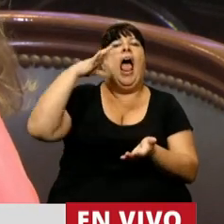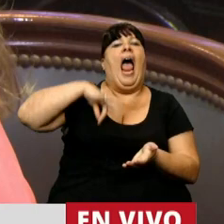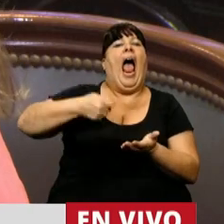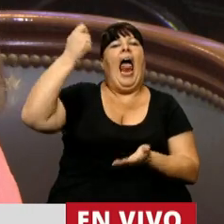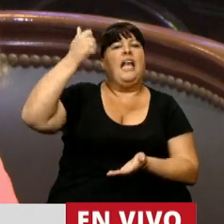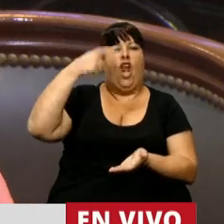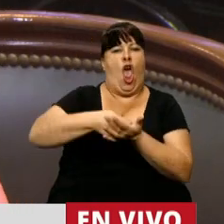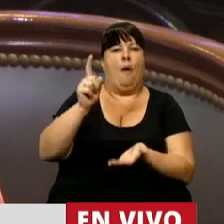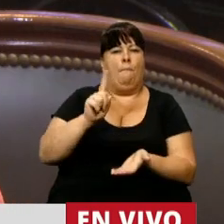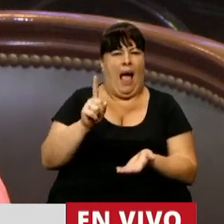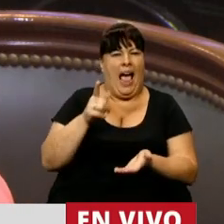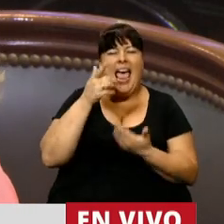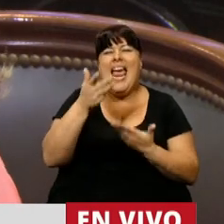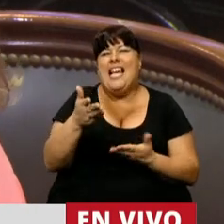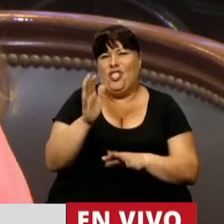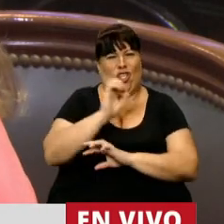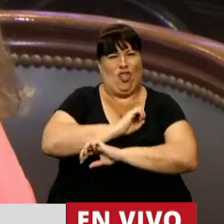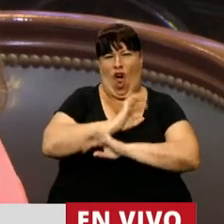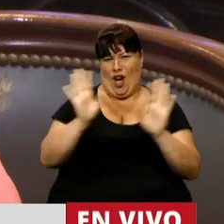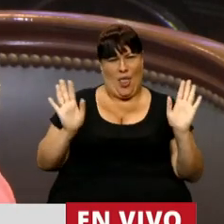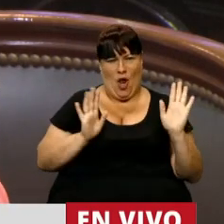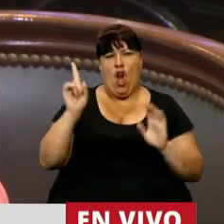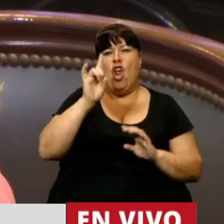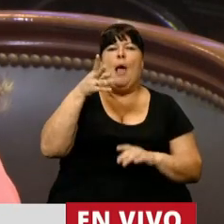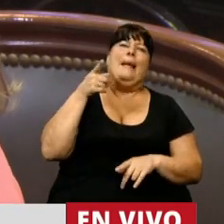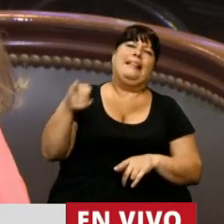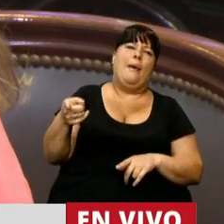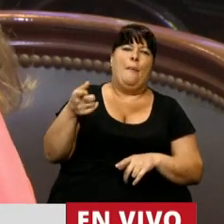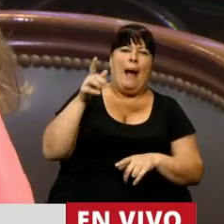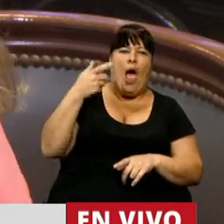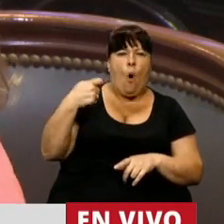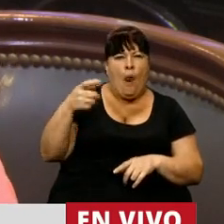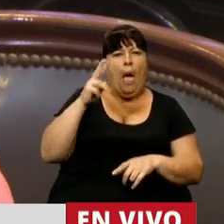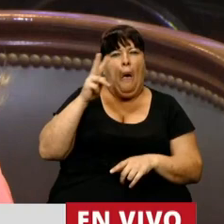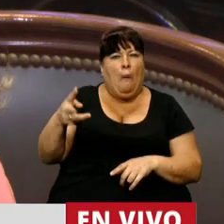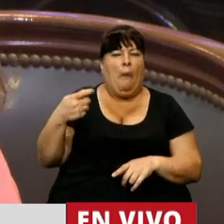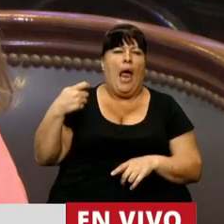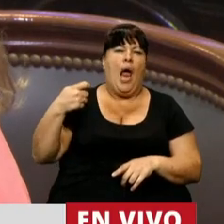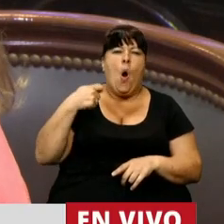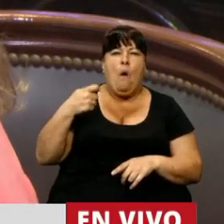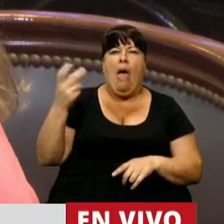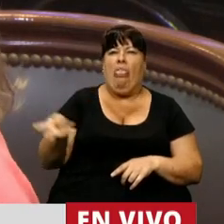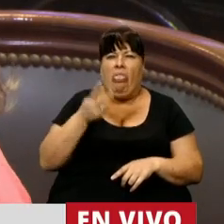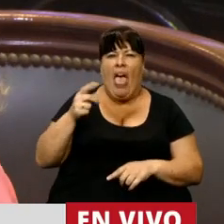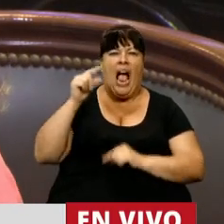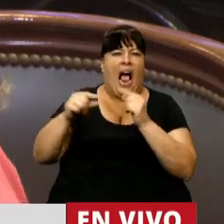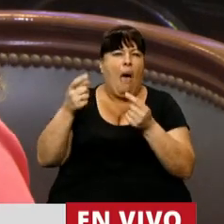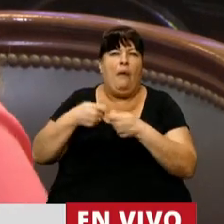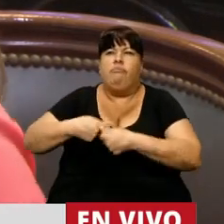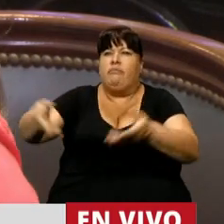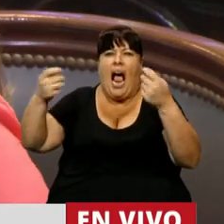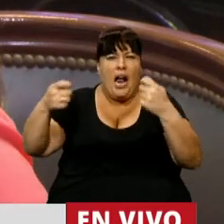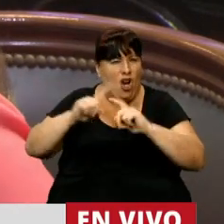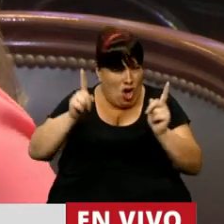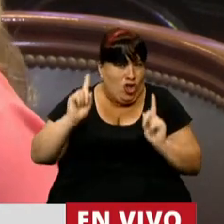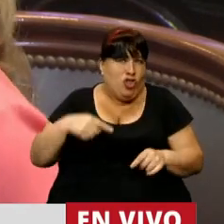ganancias. Esto es un cachetazo no solamente a los jubilados que ven sus magras jubilaciones cada vez esfumarse más, sino a